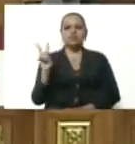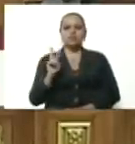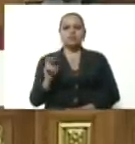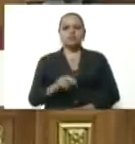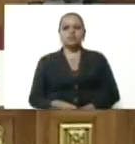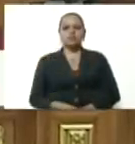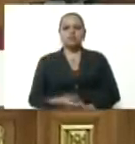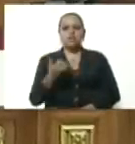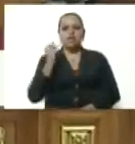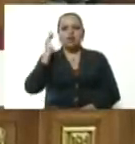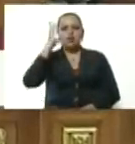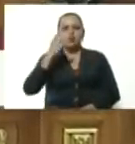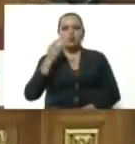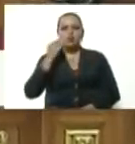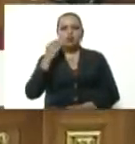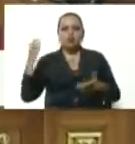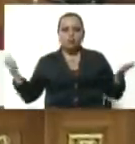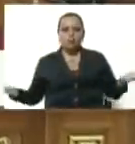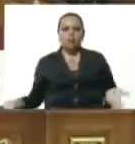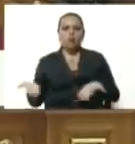tiene una juventud que empuja,